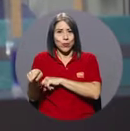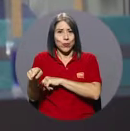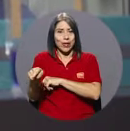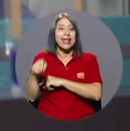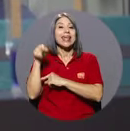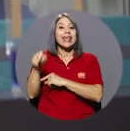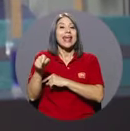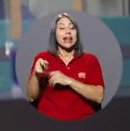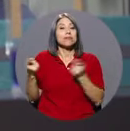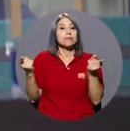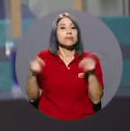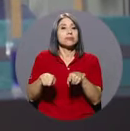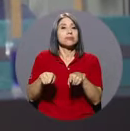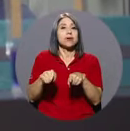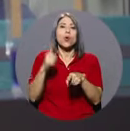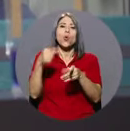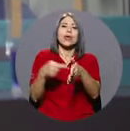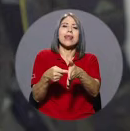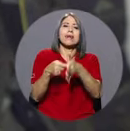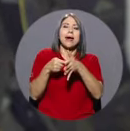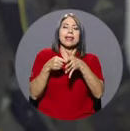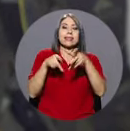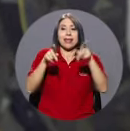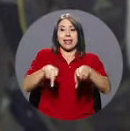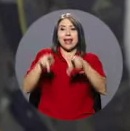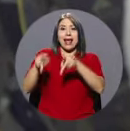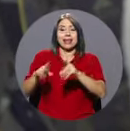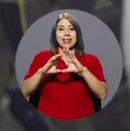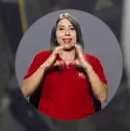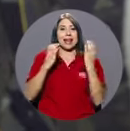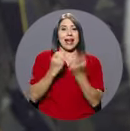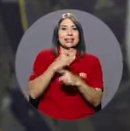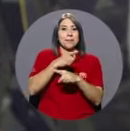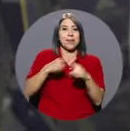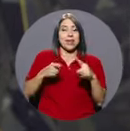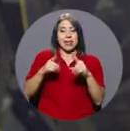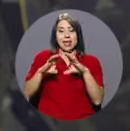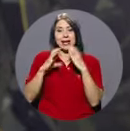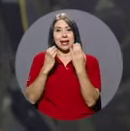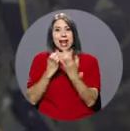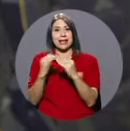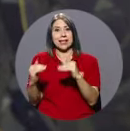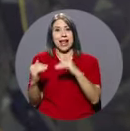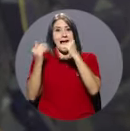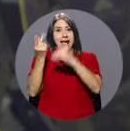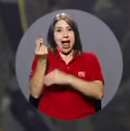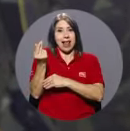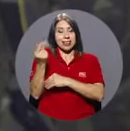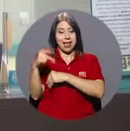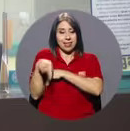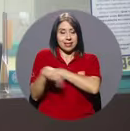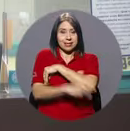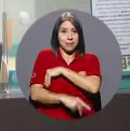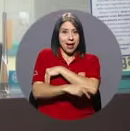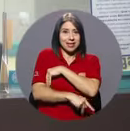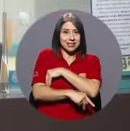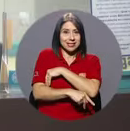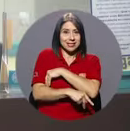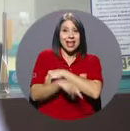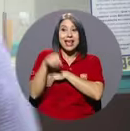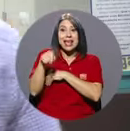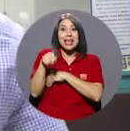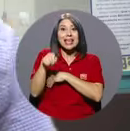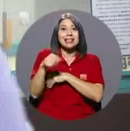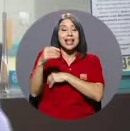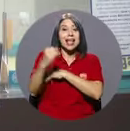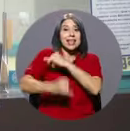que propicia una demanda, sobre todo de la gente de clase media y alta de este país, que se internacionaliza, es decir,